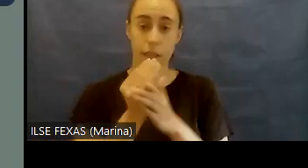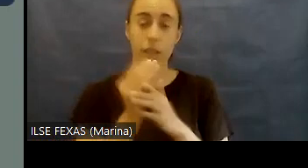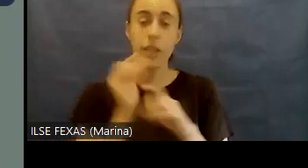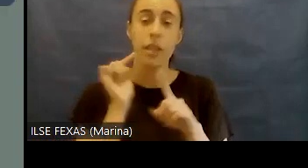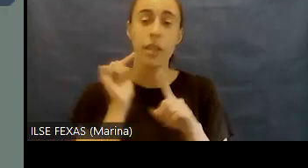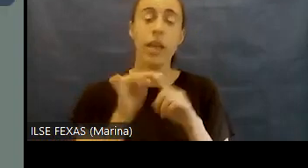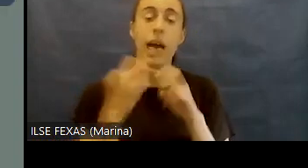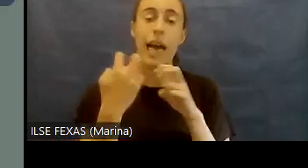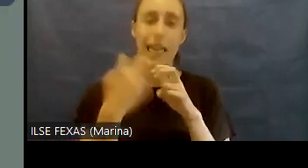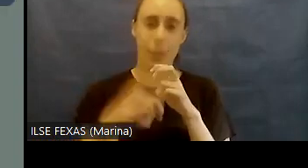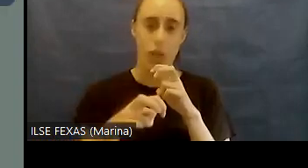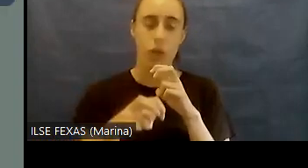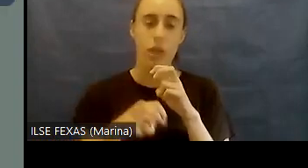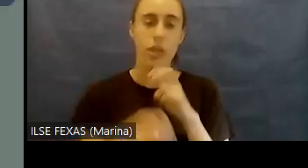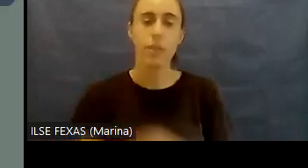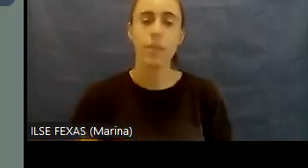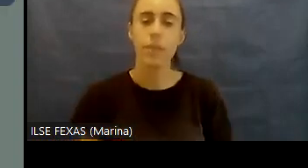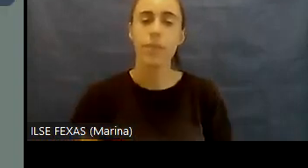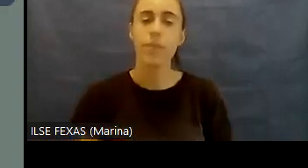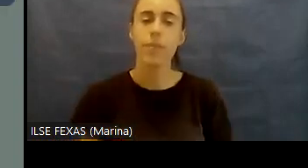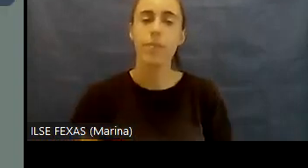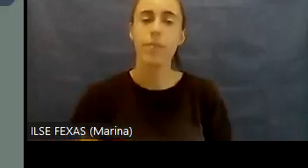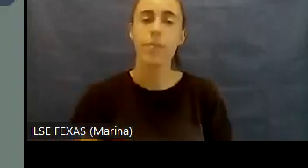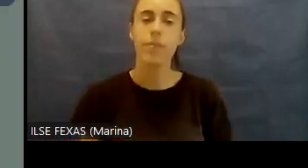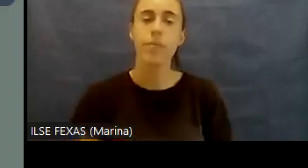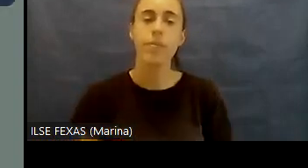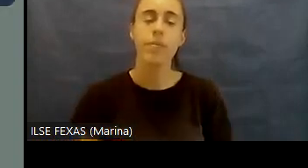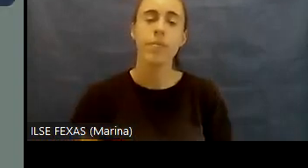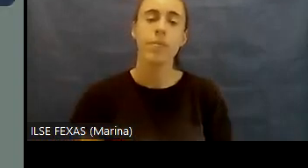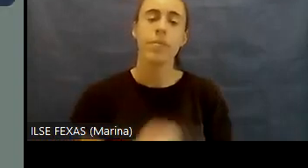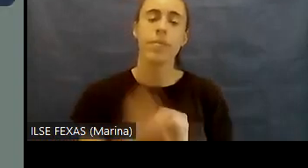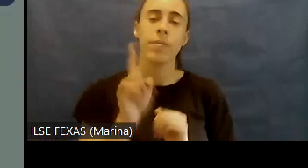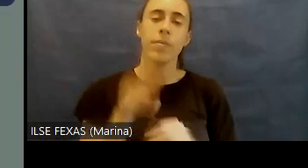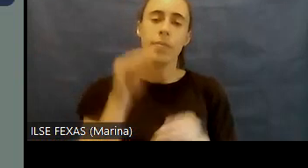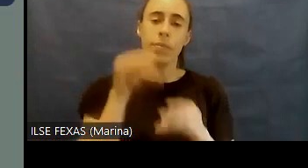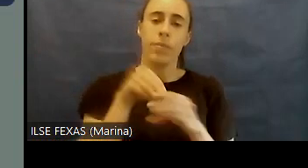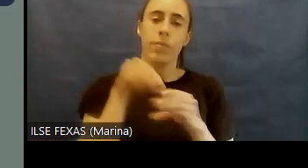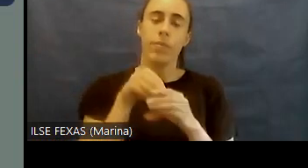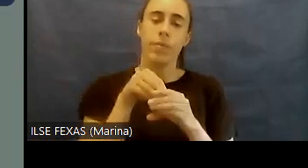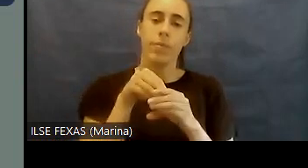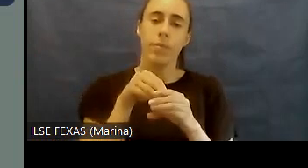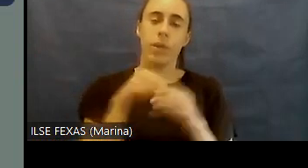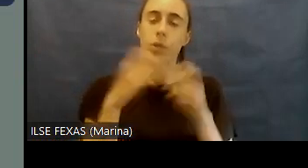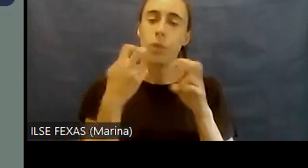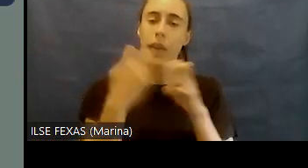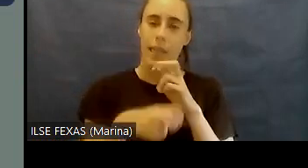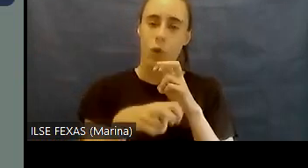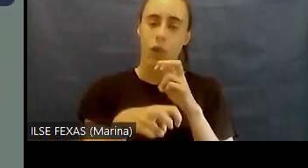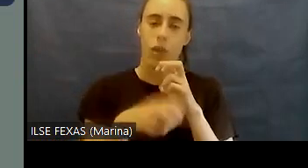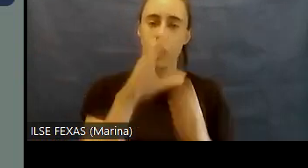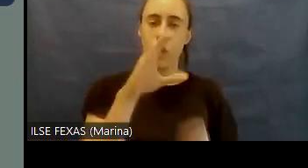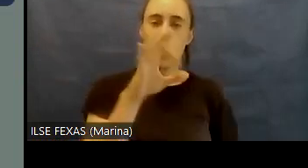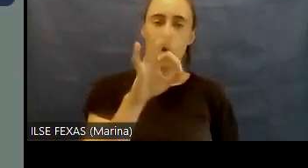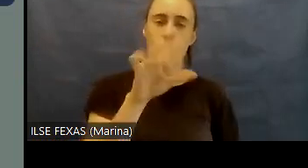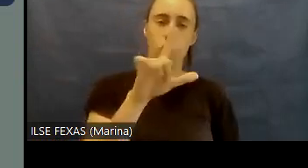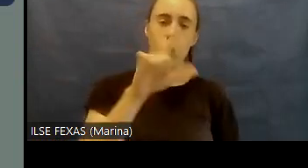articulaciones. Cuenta con colágeno, sulfato de glucosamina y sulfato de condroitina, que son los componentes del cartílago. Por lo tanto, para la